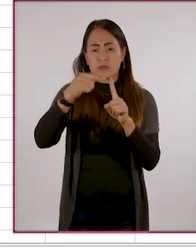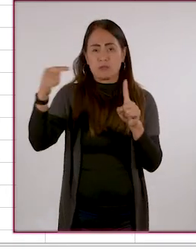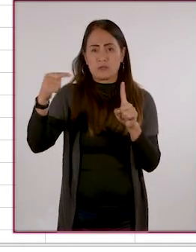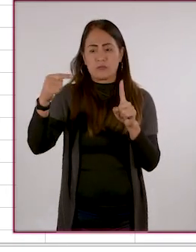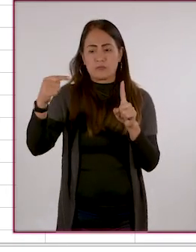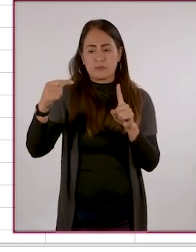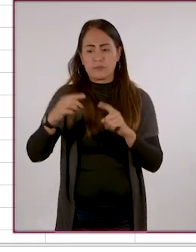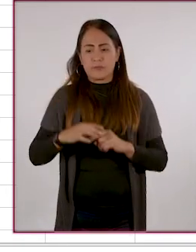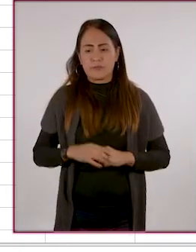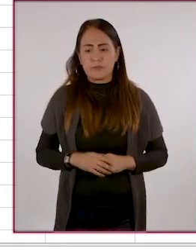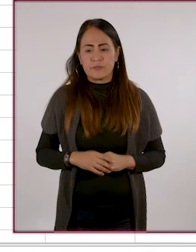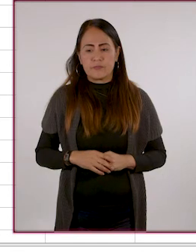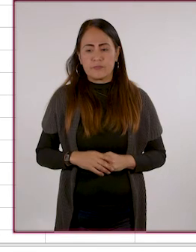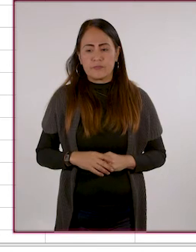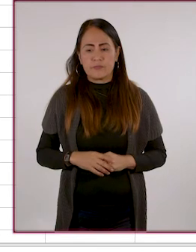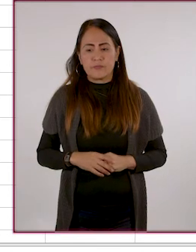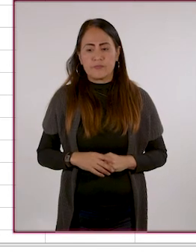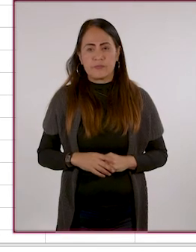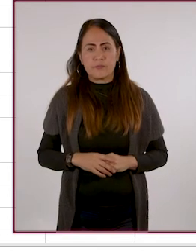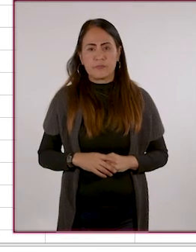cuántas